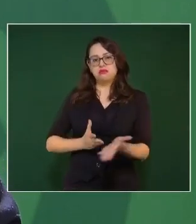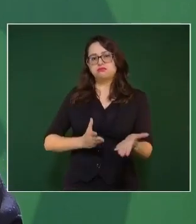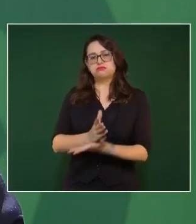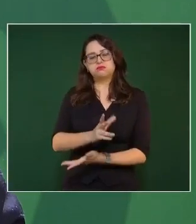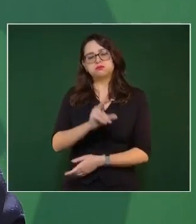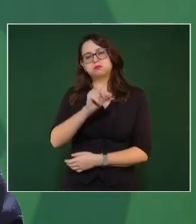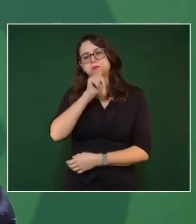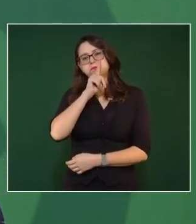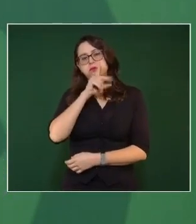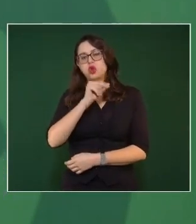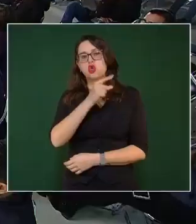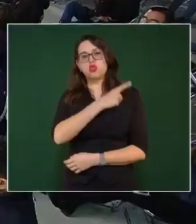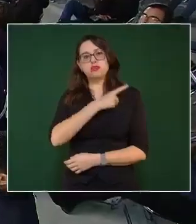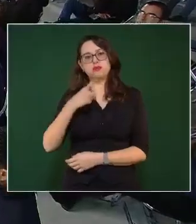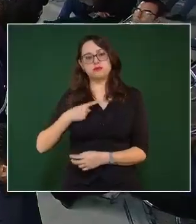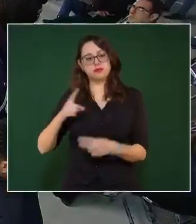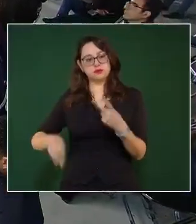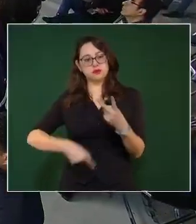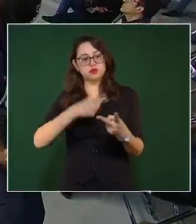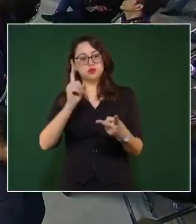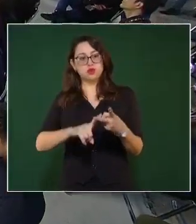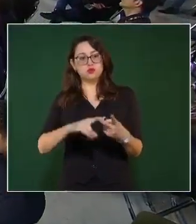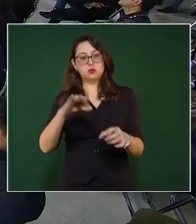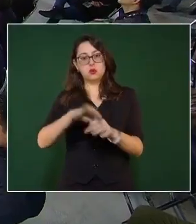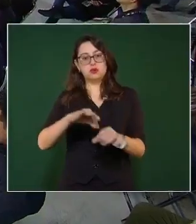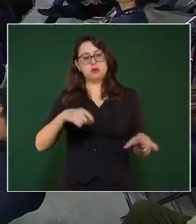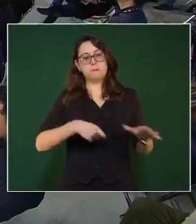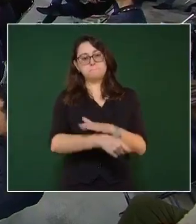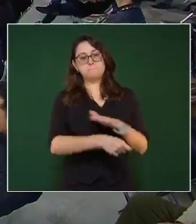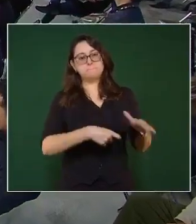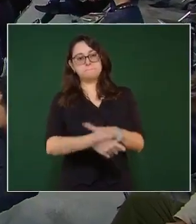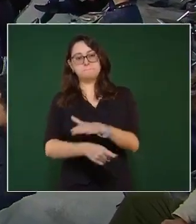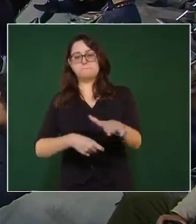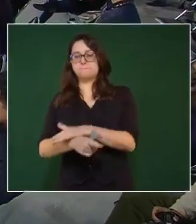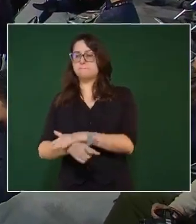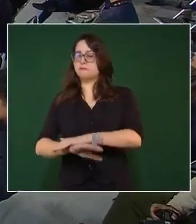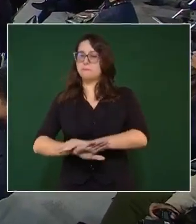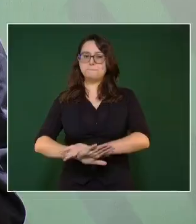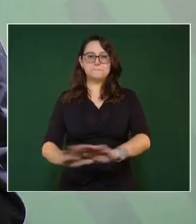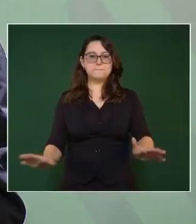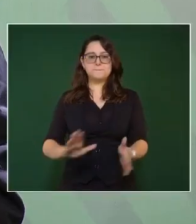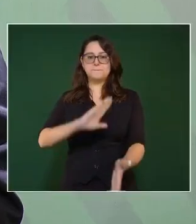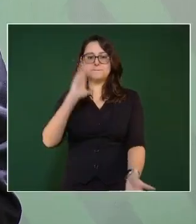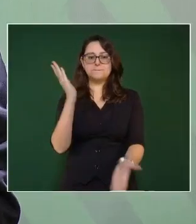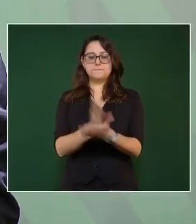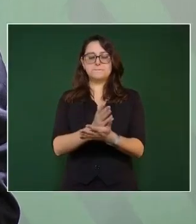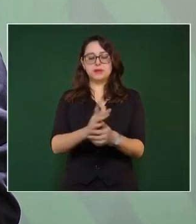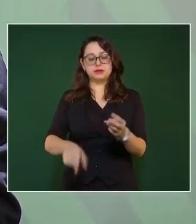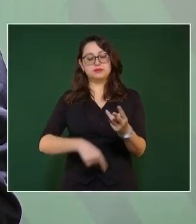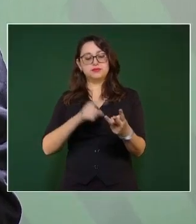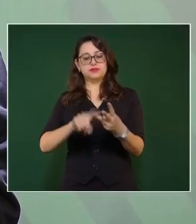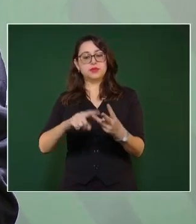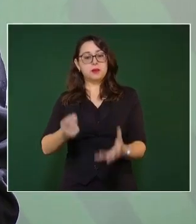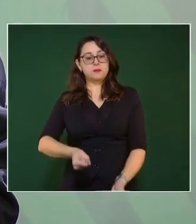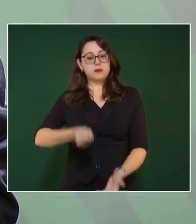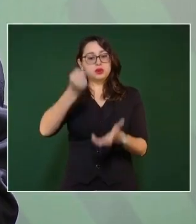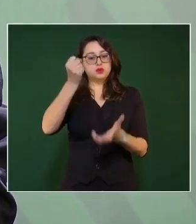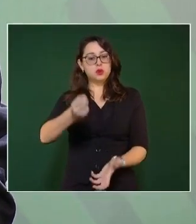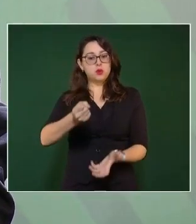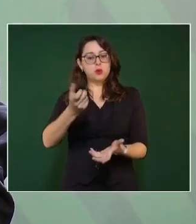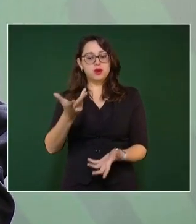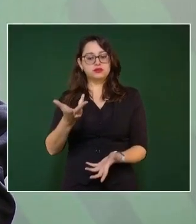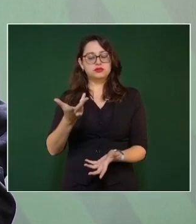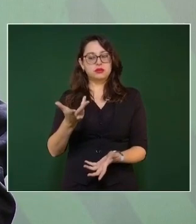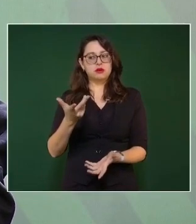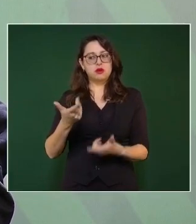que no se utilice el presupuesto, que es dinero del pueblo, de todos, para